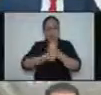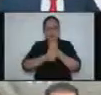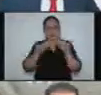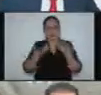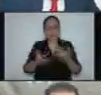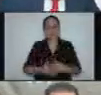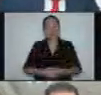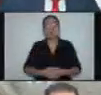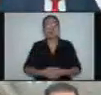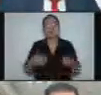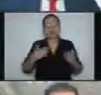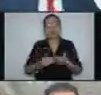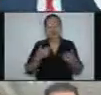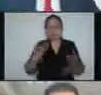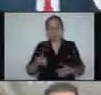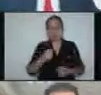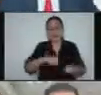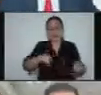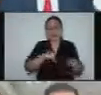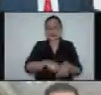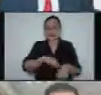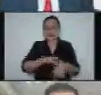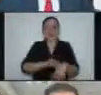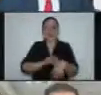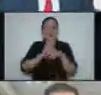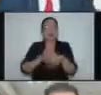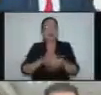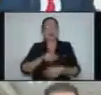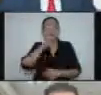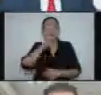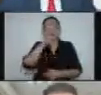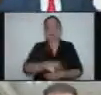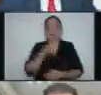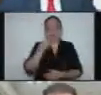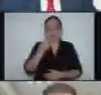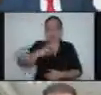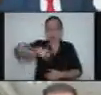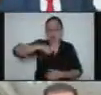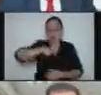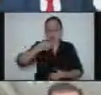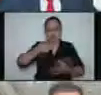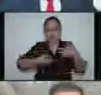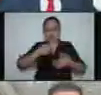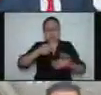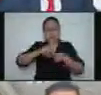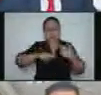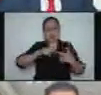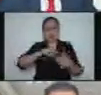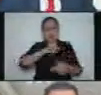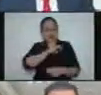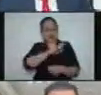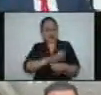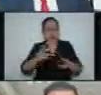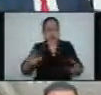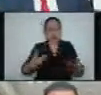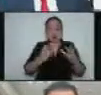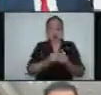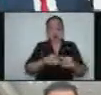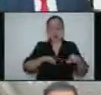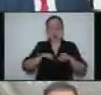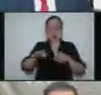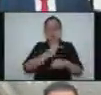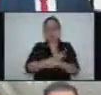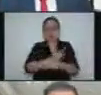una realidad, y esto fue lo que se hizo en la sala con esta coordinación para